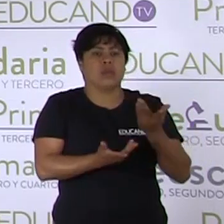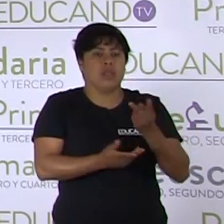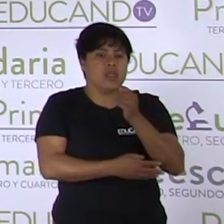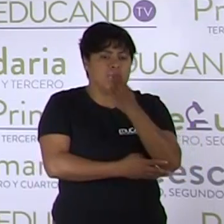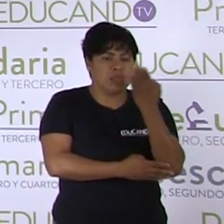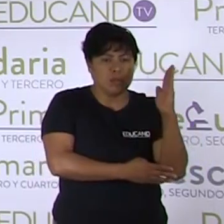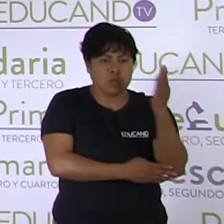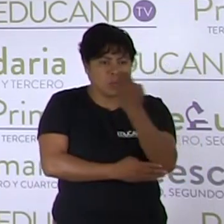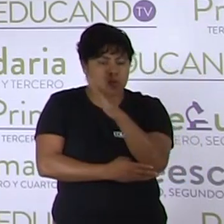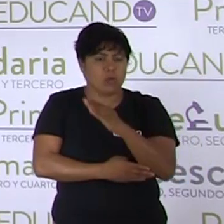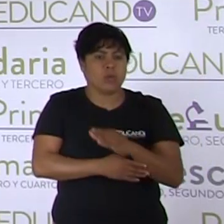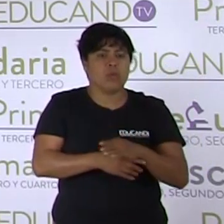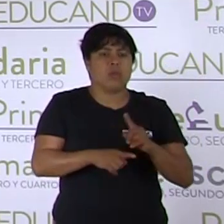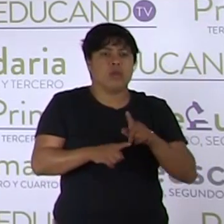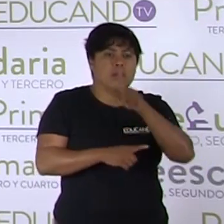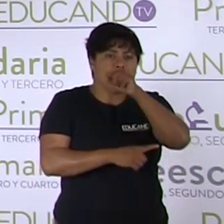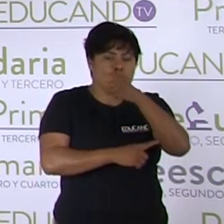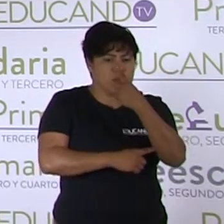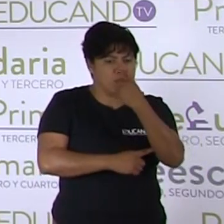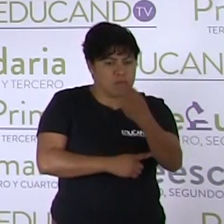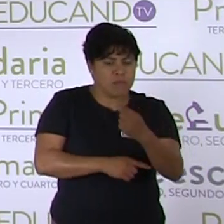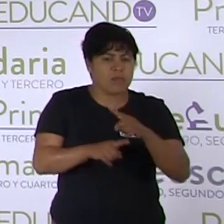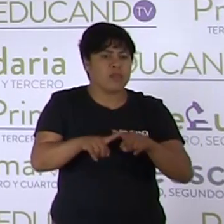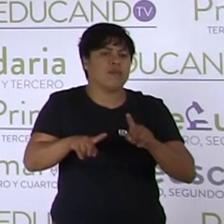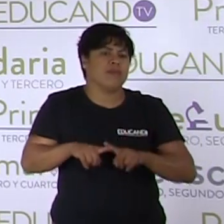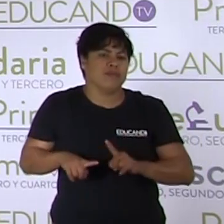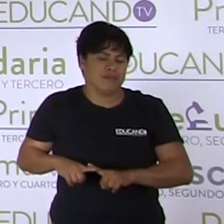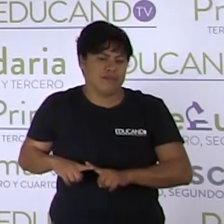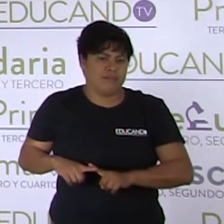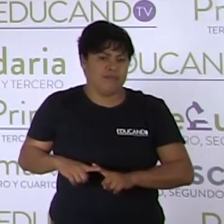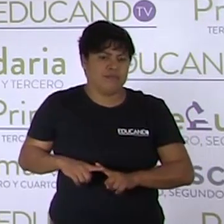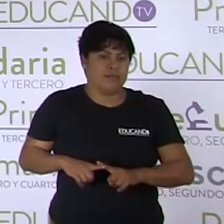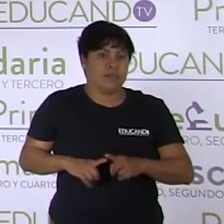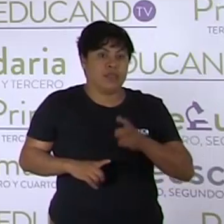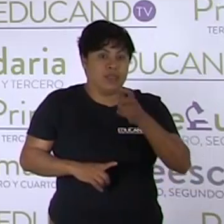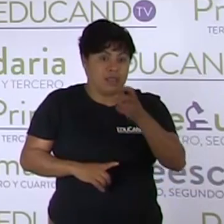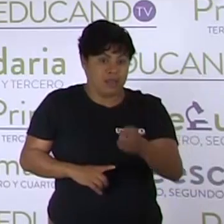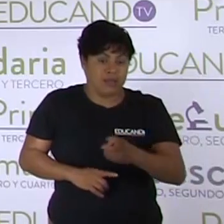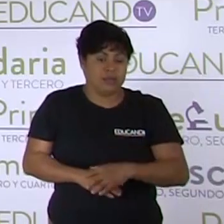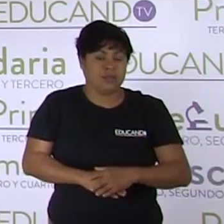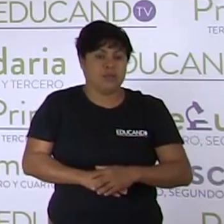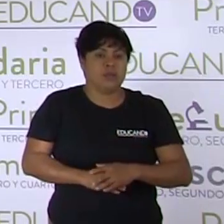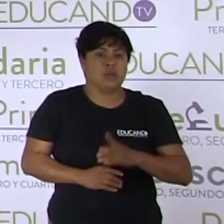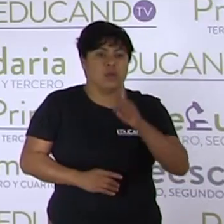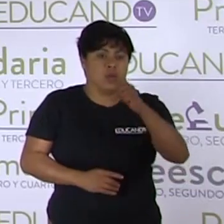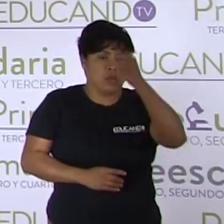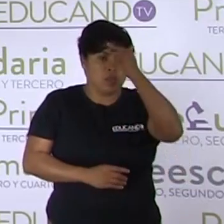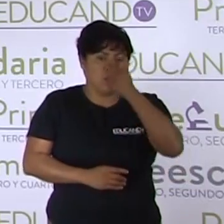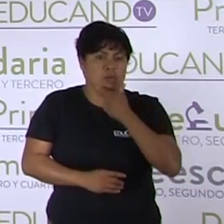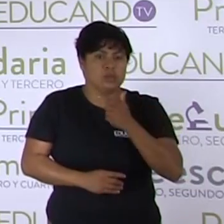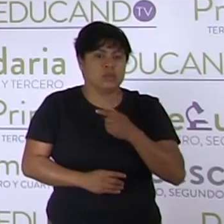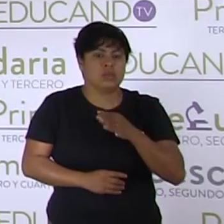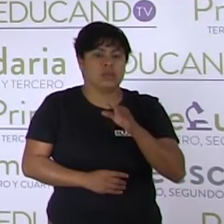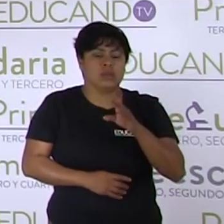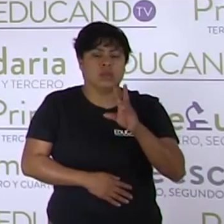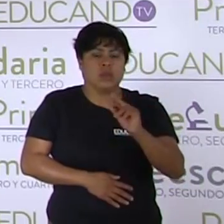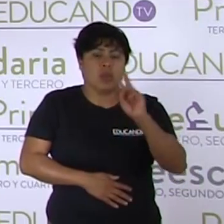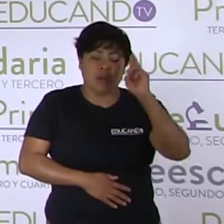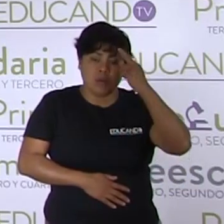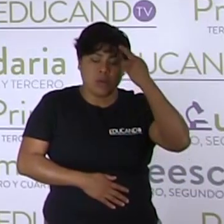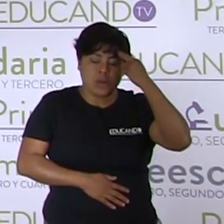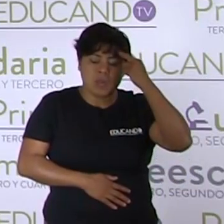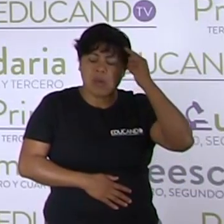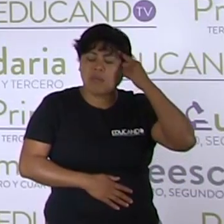gaviotas, enormes transatlánticos. No obstante, llegó una noche en que se quedó sin recuerdos y